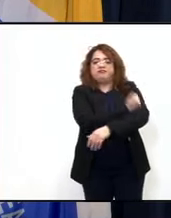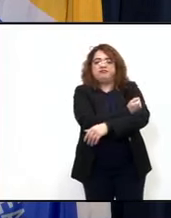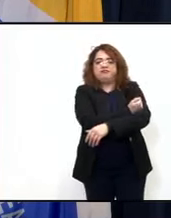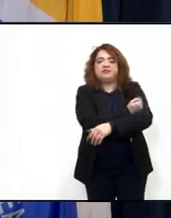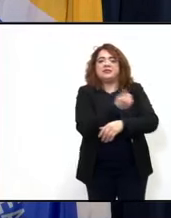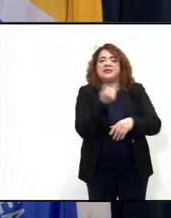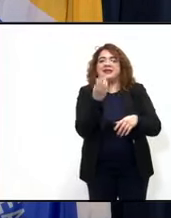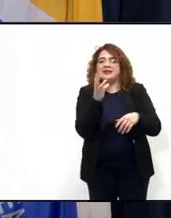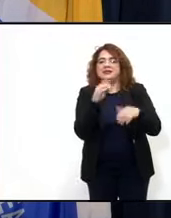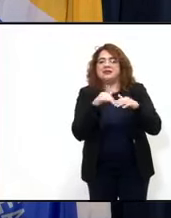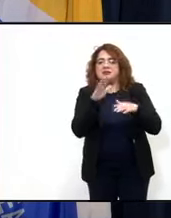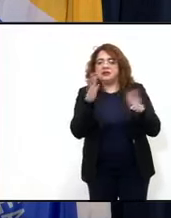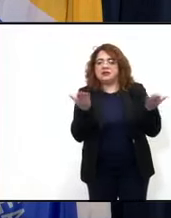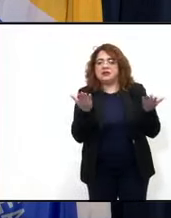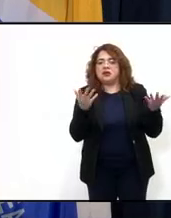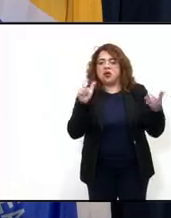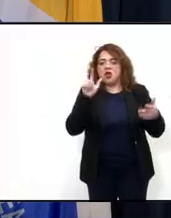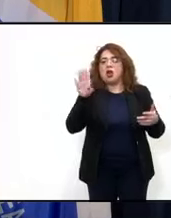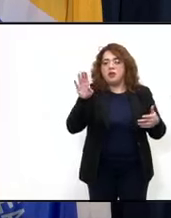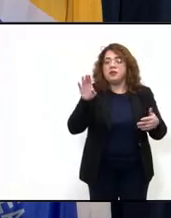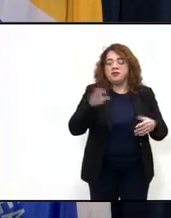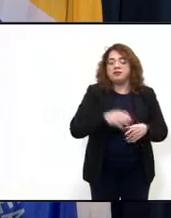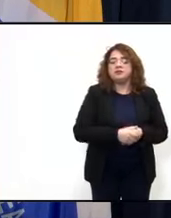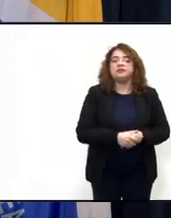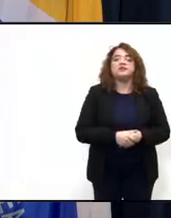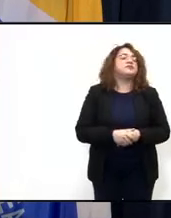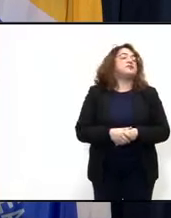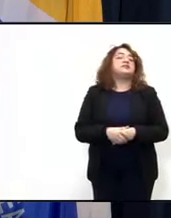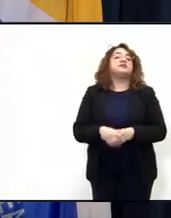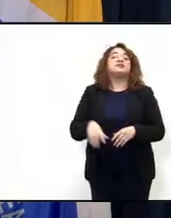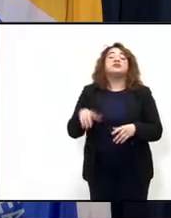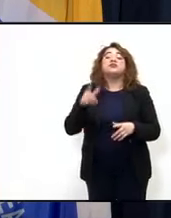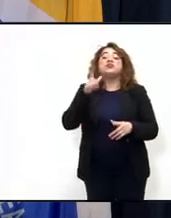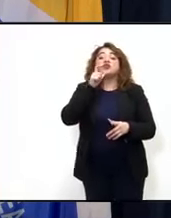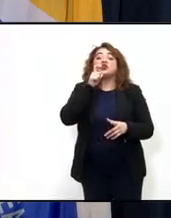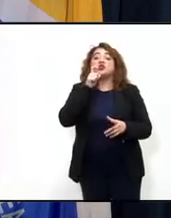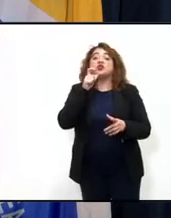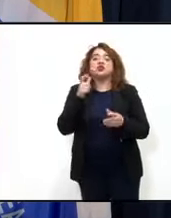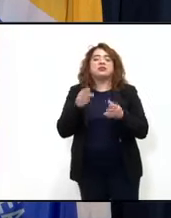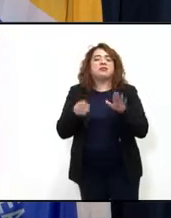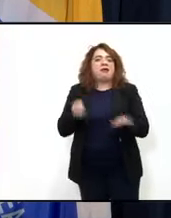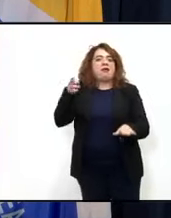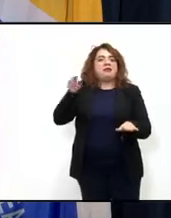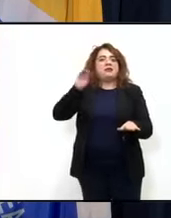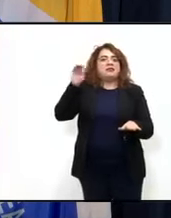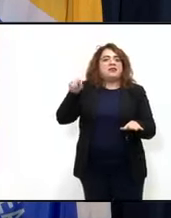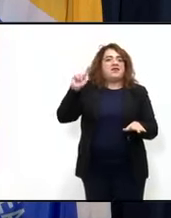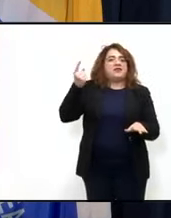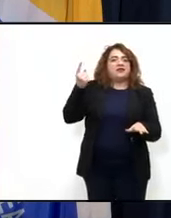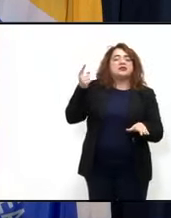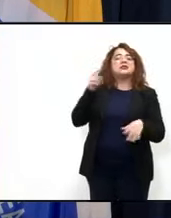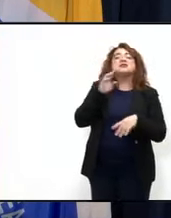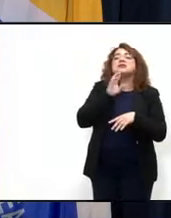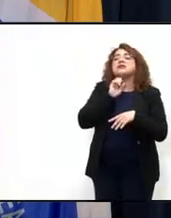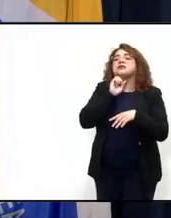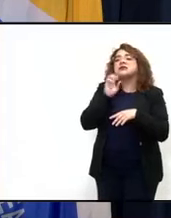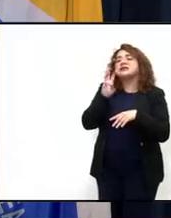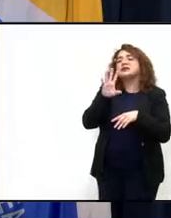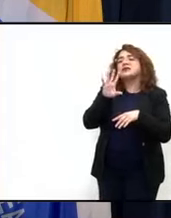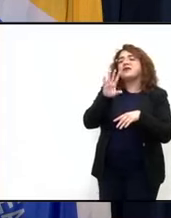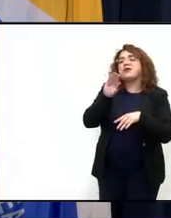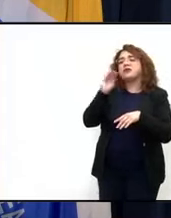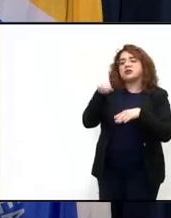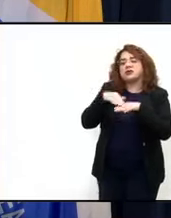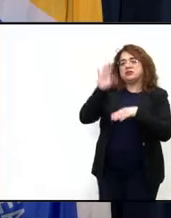noticia. La mayor proporción de personas que recibieron la vacuna tienen 65 años o más, y casi